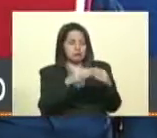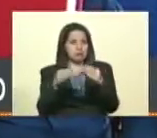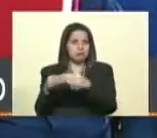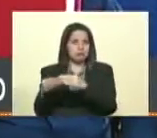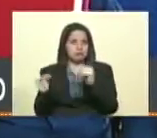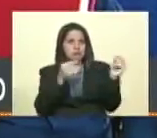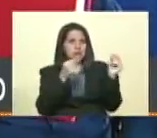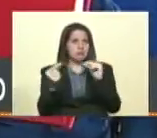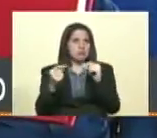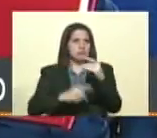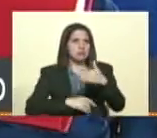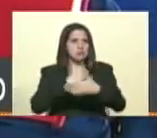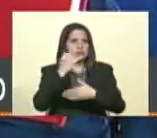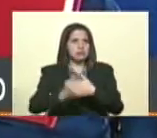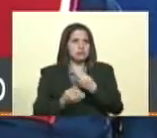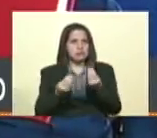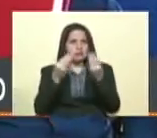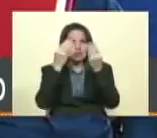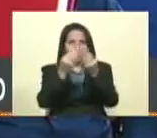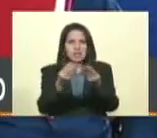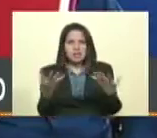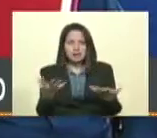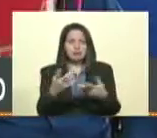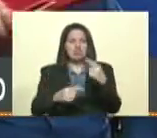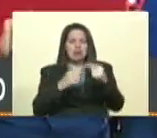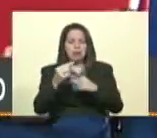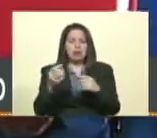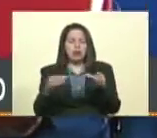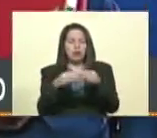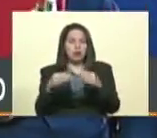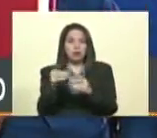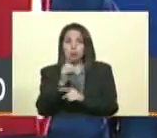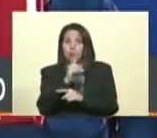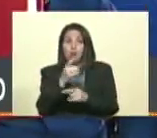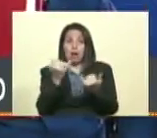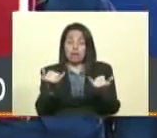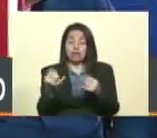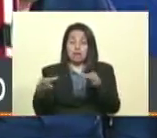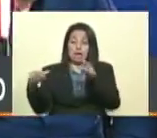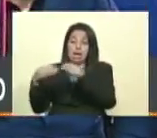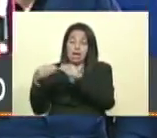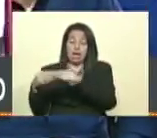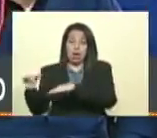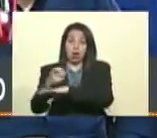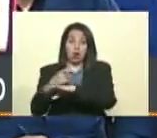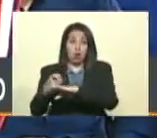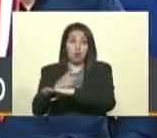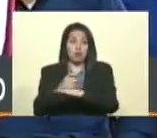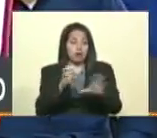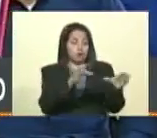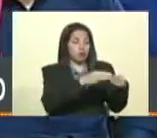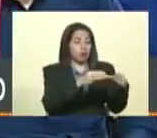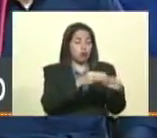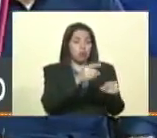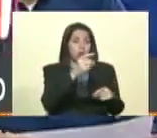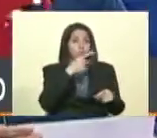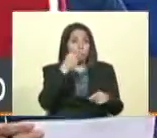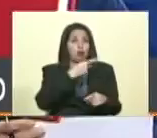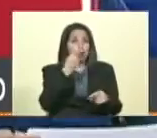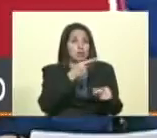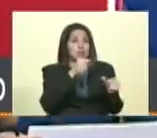proyecto para empezar a reunirnos? No, nosotros yo creo que entre el Estado y la dirigencia sindical tienen que ir construyendo,